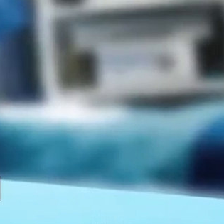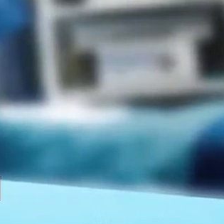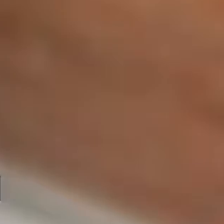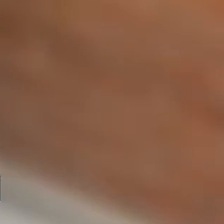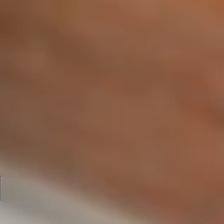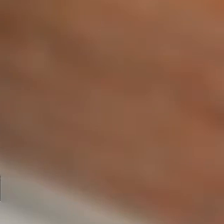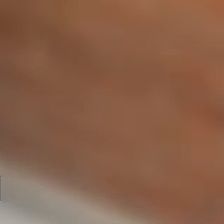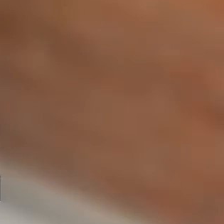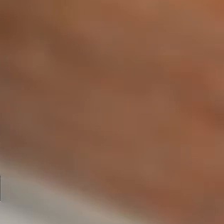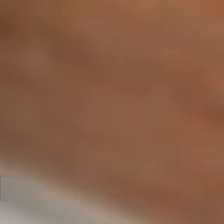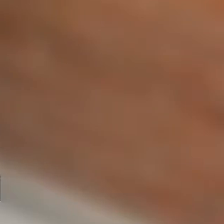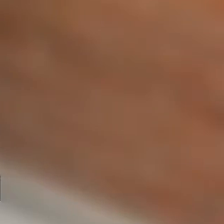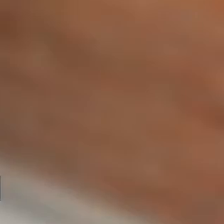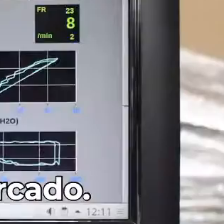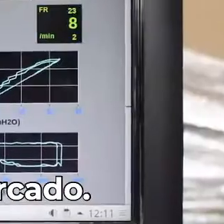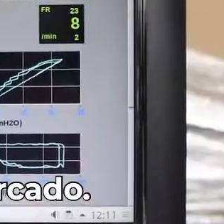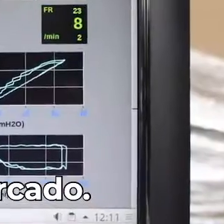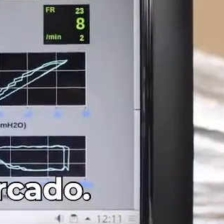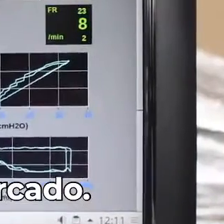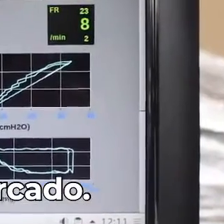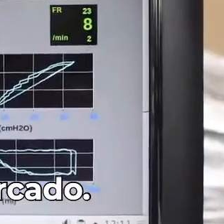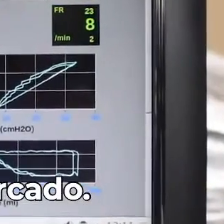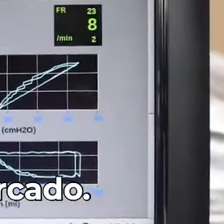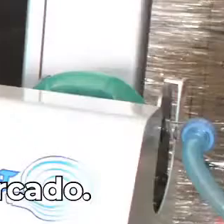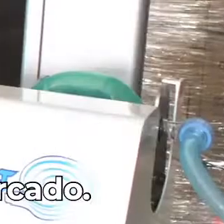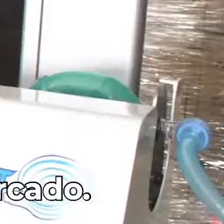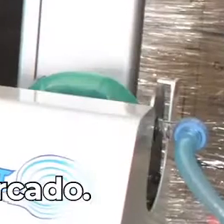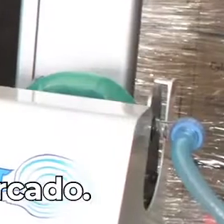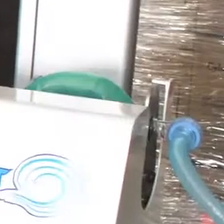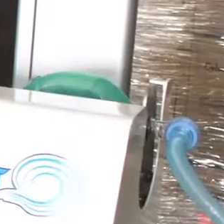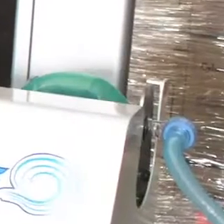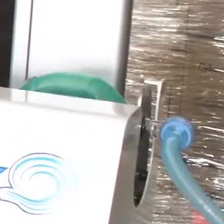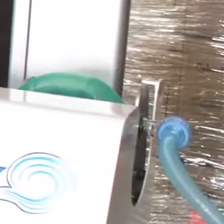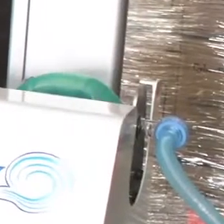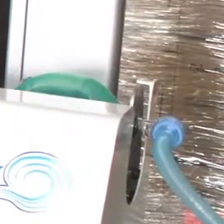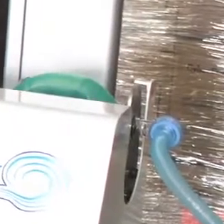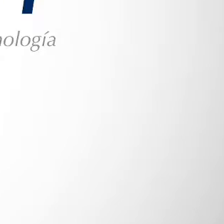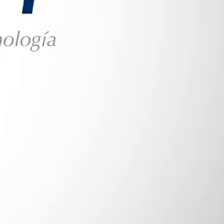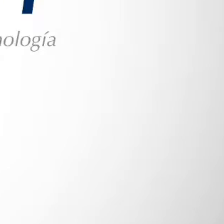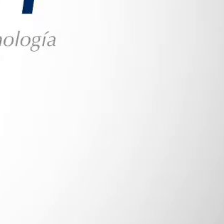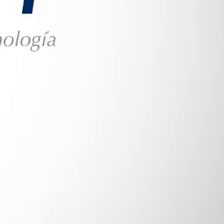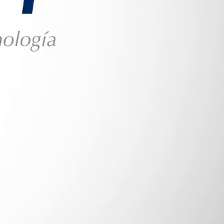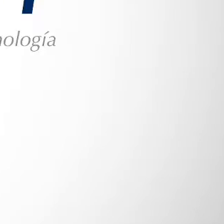agua y la nutrición saludable que nos permitirán tener